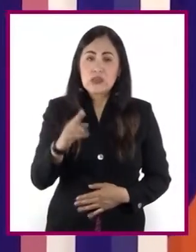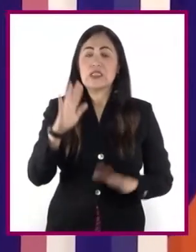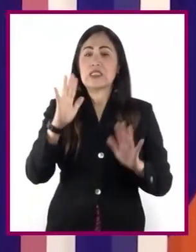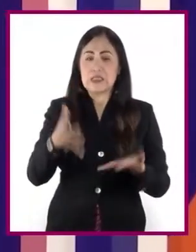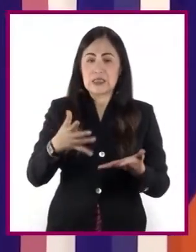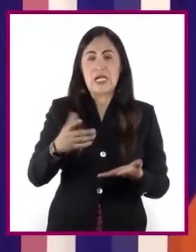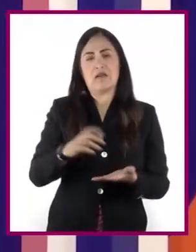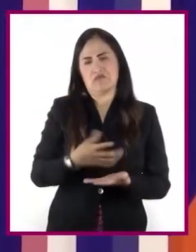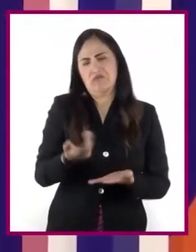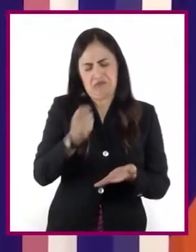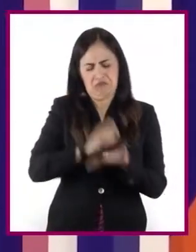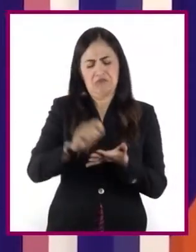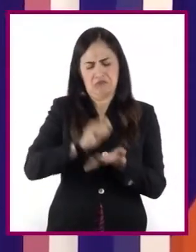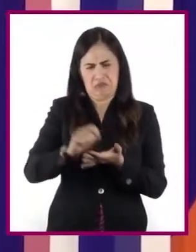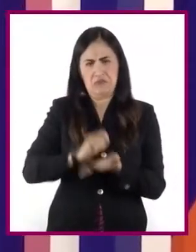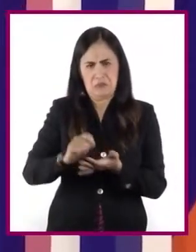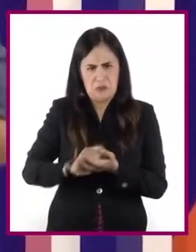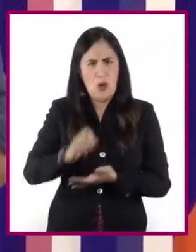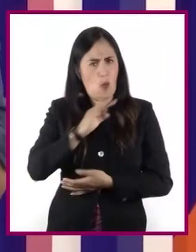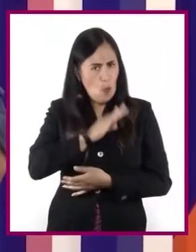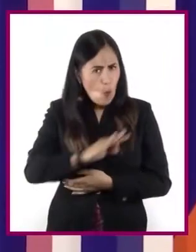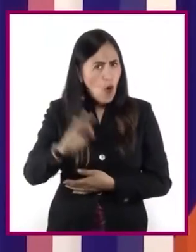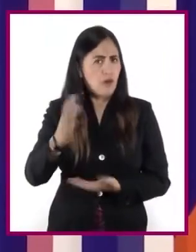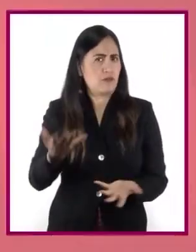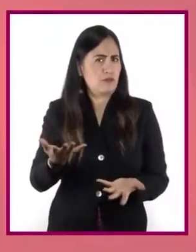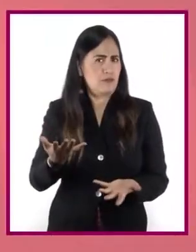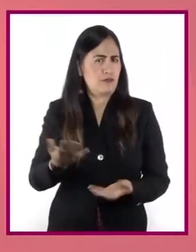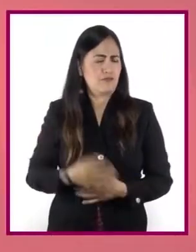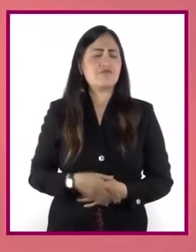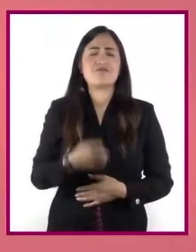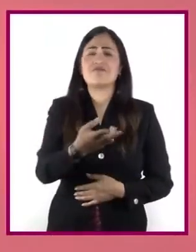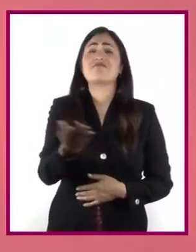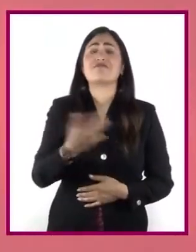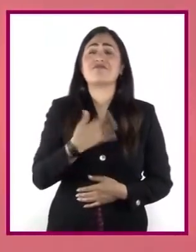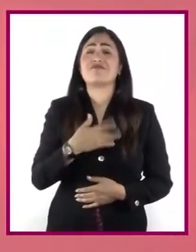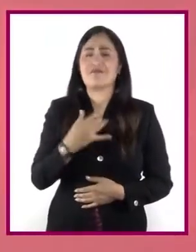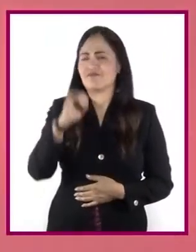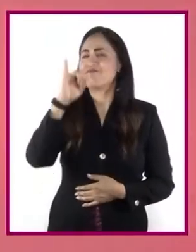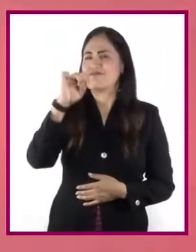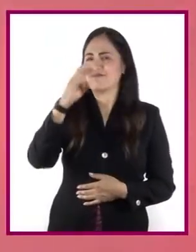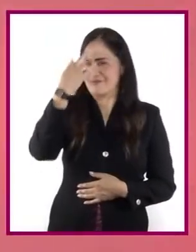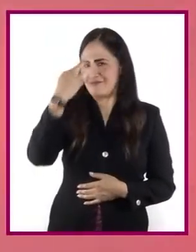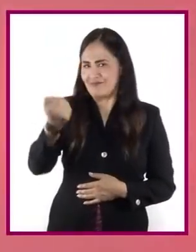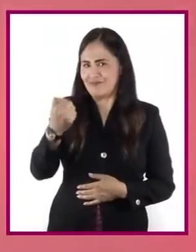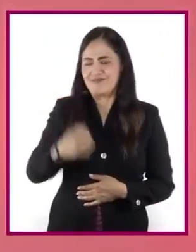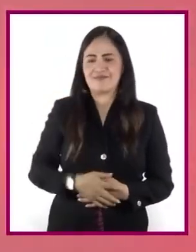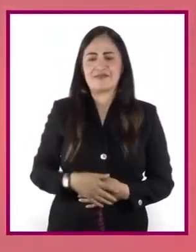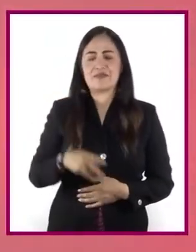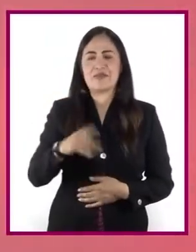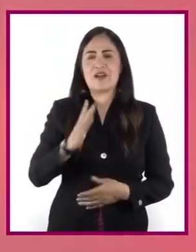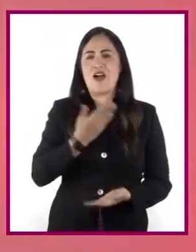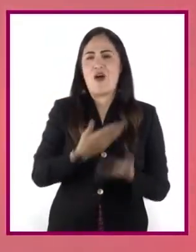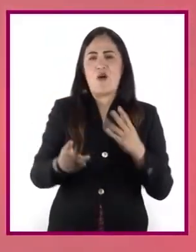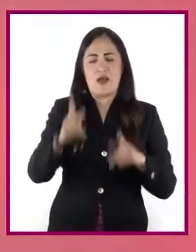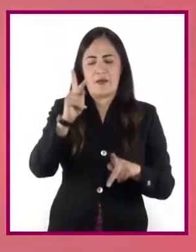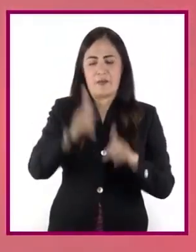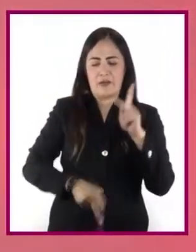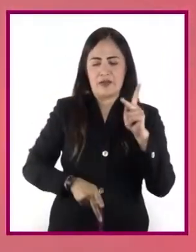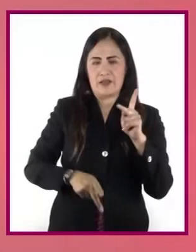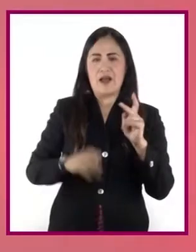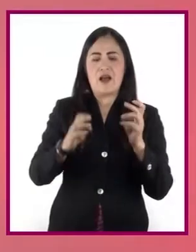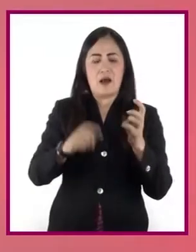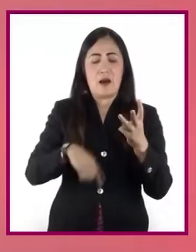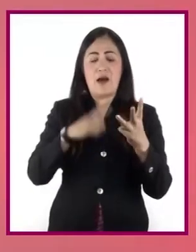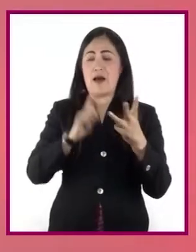propio borrador de la entrevista. ¿Qué dice, profesor? Claro que sí, pero antes de eso vayamos a nuestra tercera y última